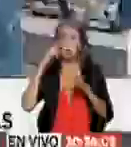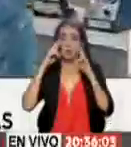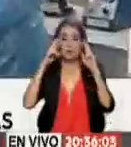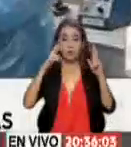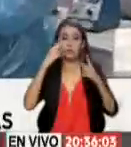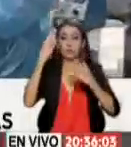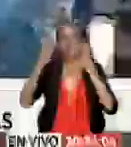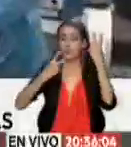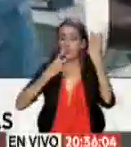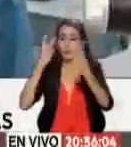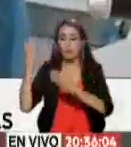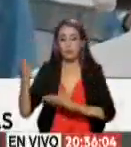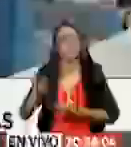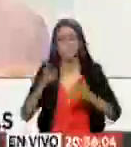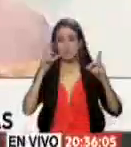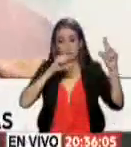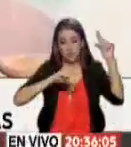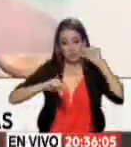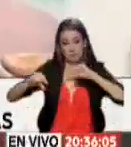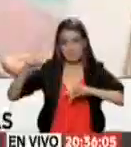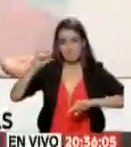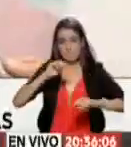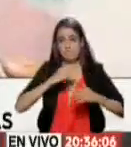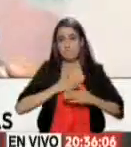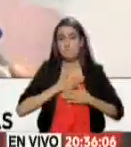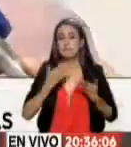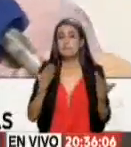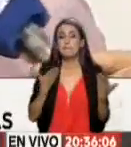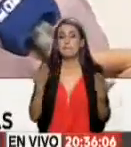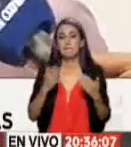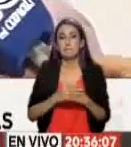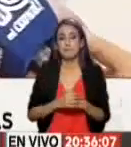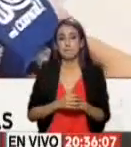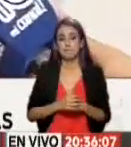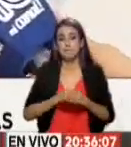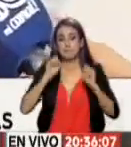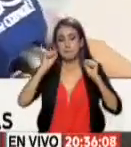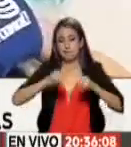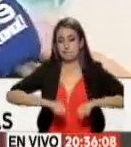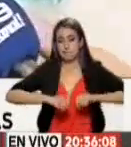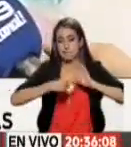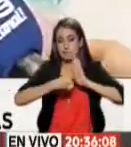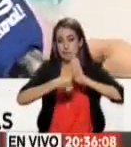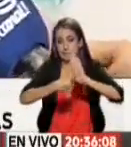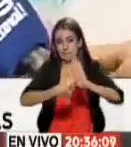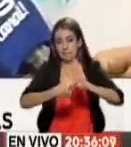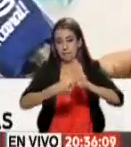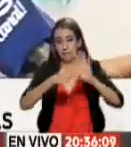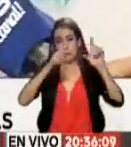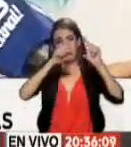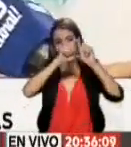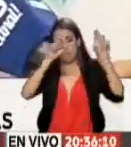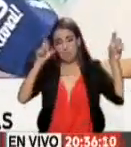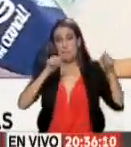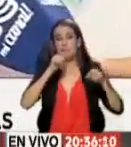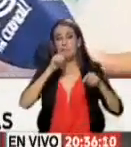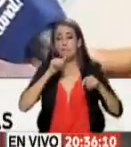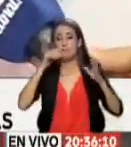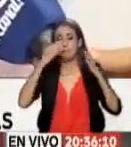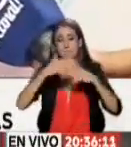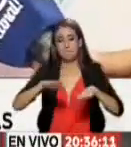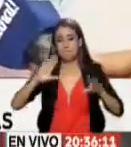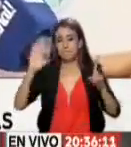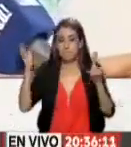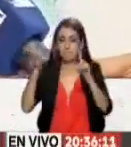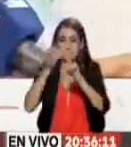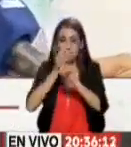sus instalaciones y laboratorios. Nuestra intención es mostrarle al sector privado que la ESPOL cuenta con toda